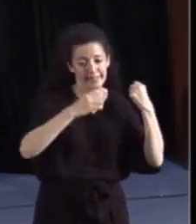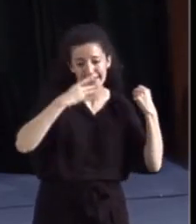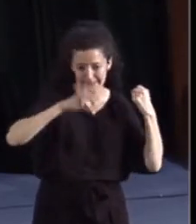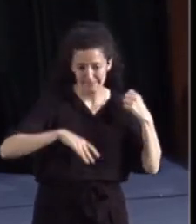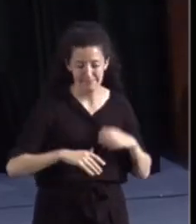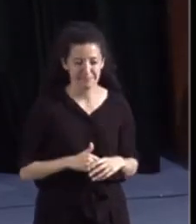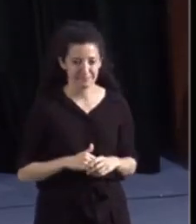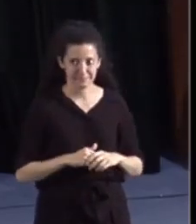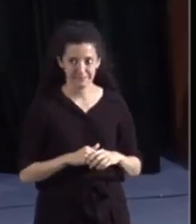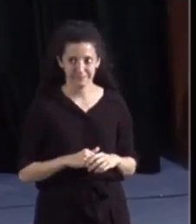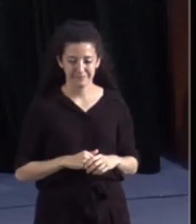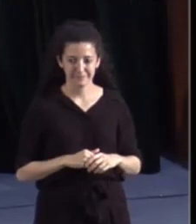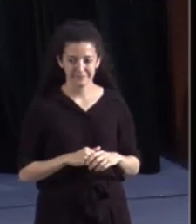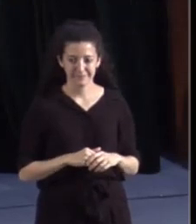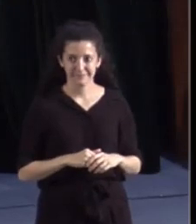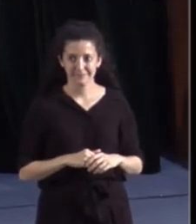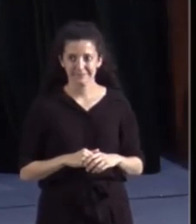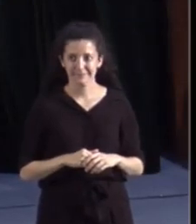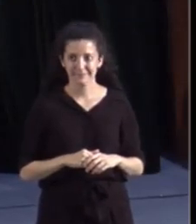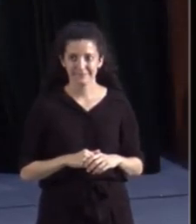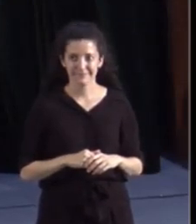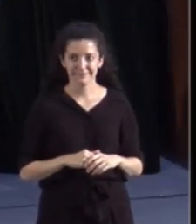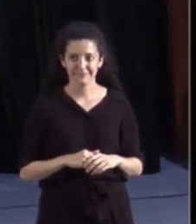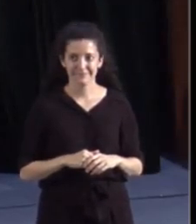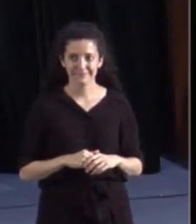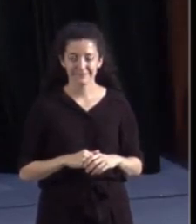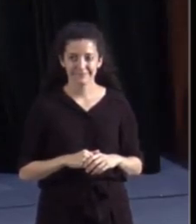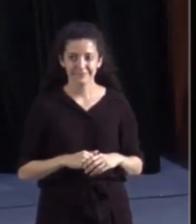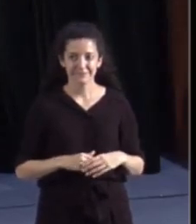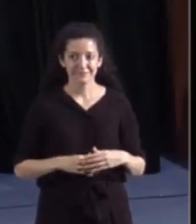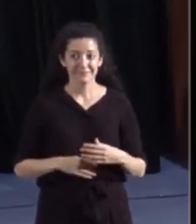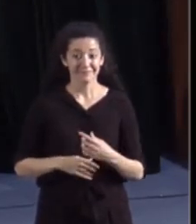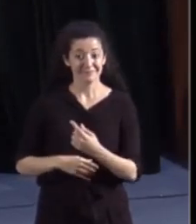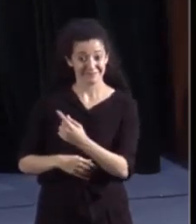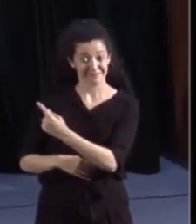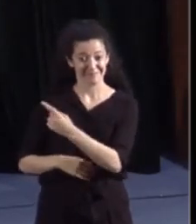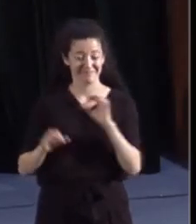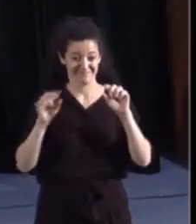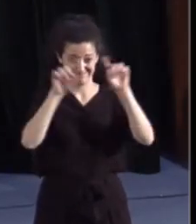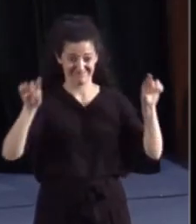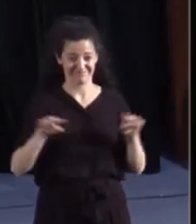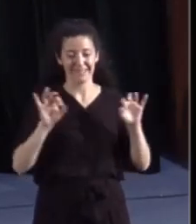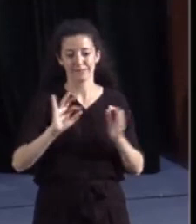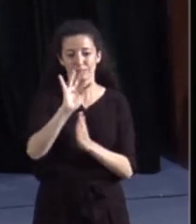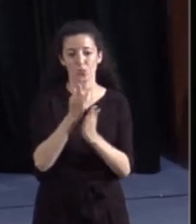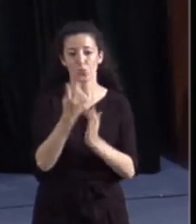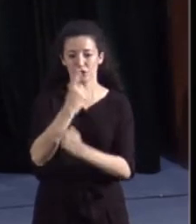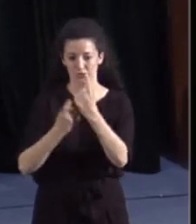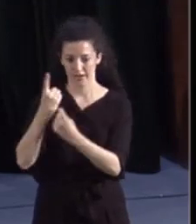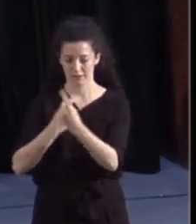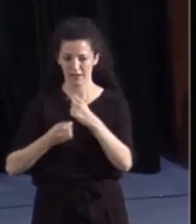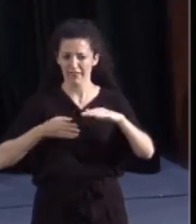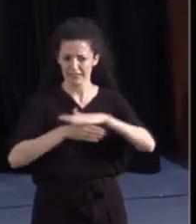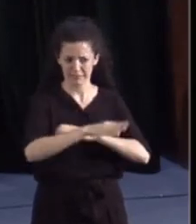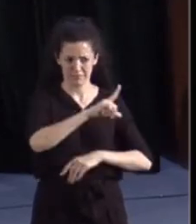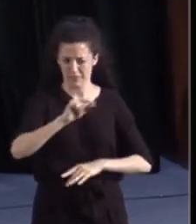Bueno, solo la imagen que veis en la pantalla es el cuestionario que utilizamos, que es un cuestionario 100% accesible, donde